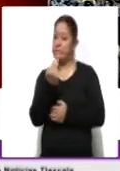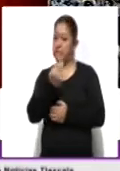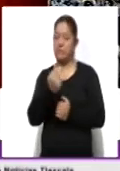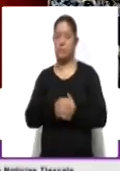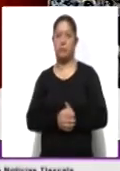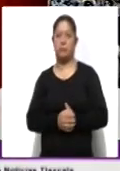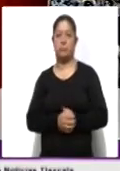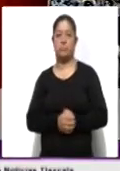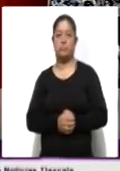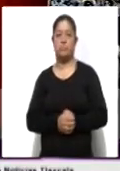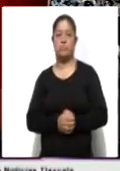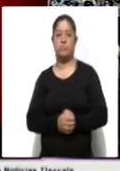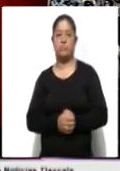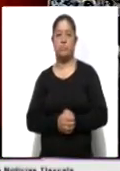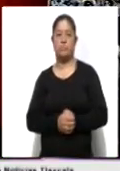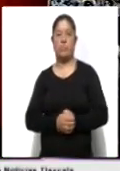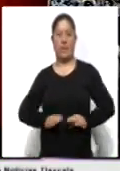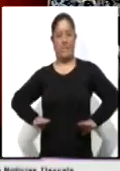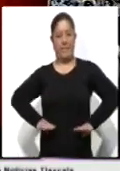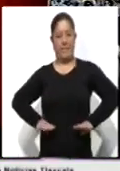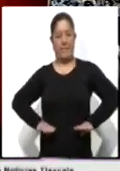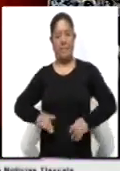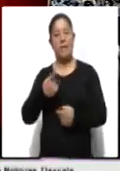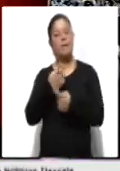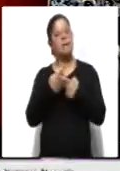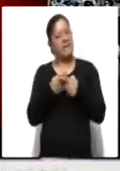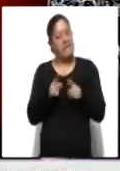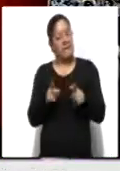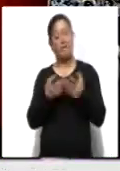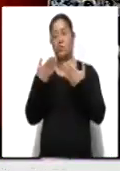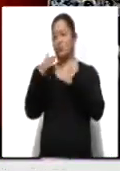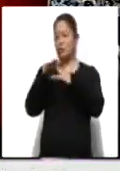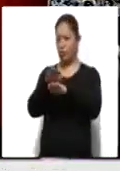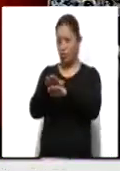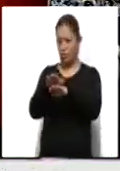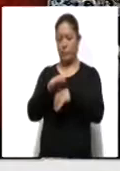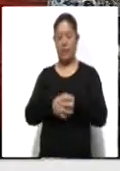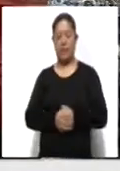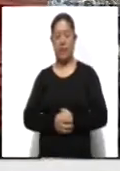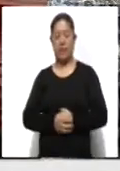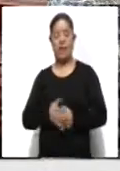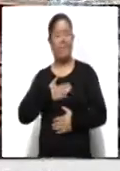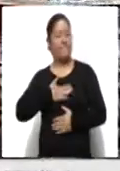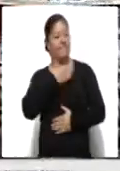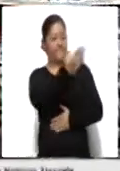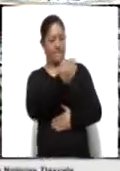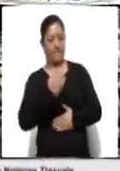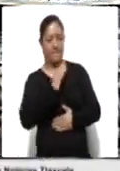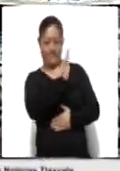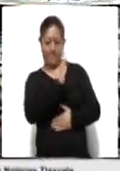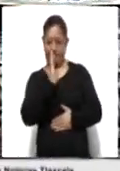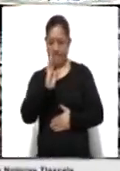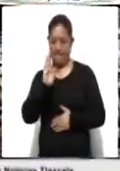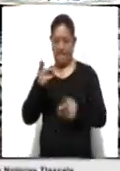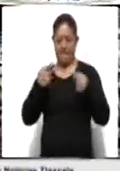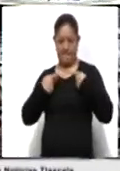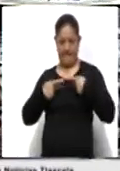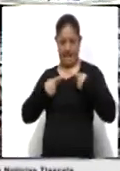maneras diferentes con respecto a nuestra relación como humanos con la naturaleza,